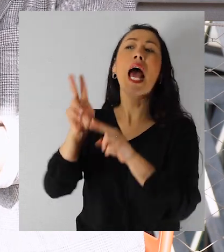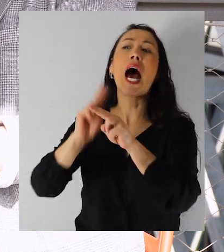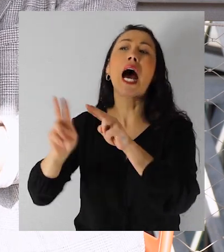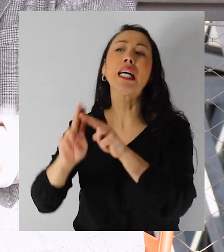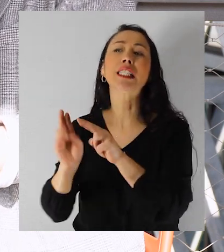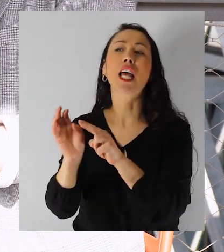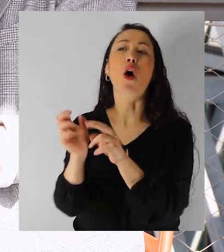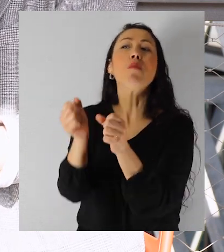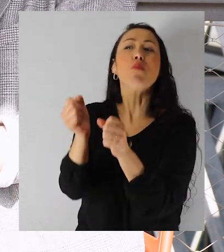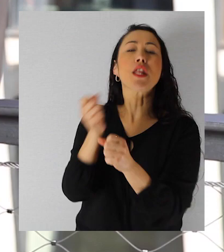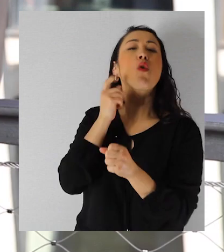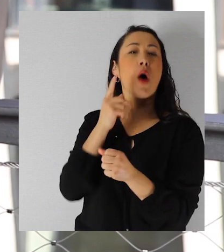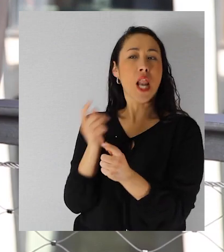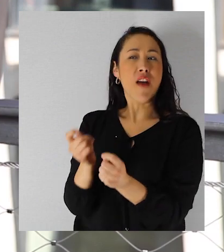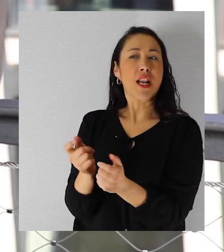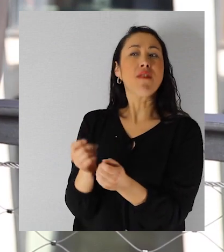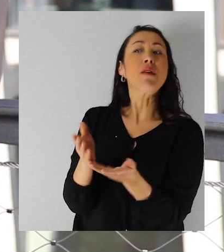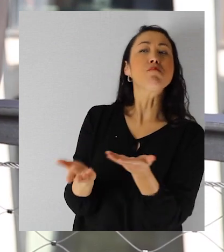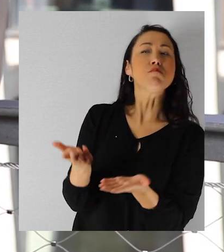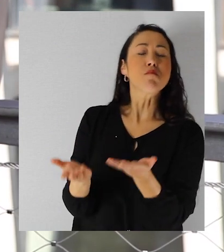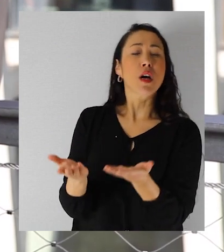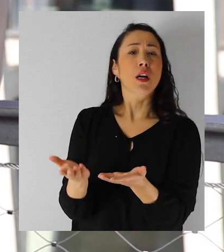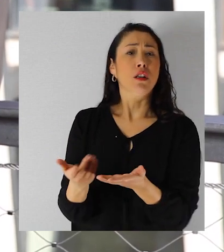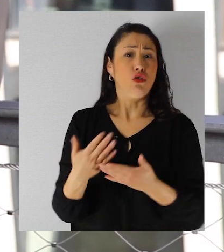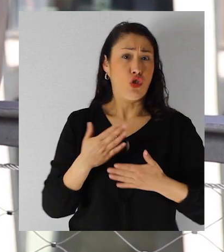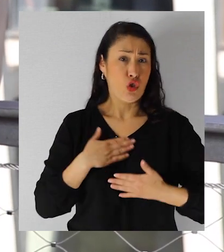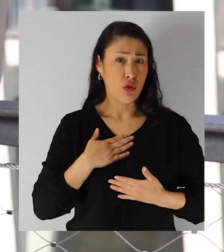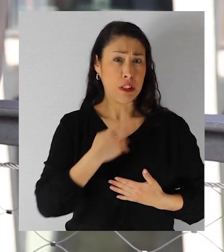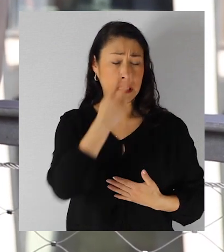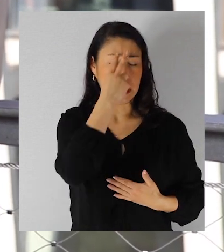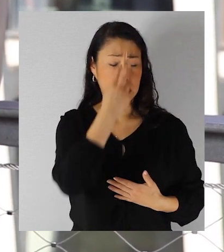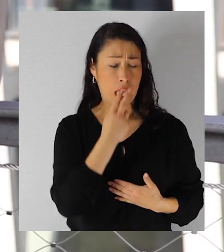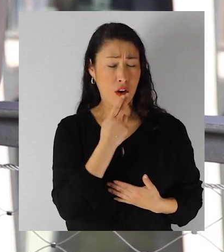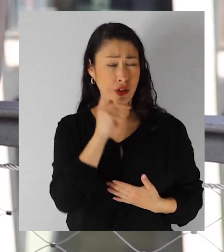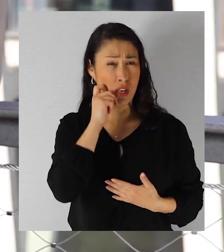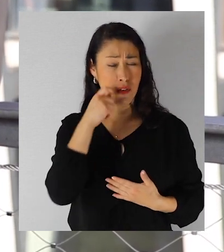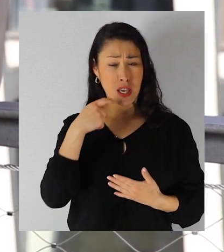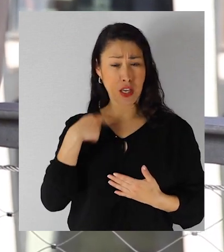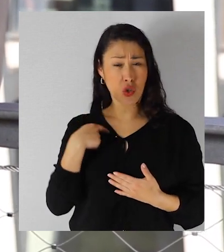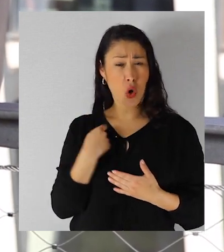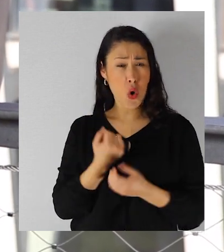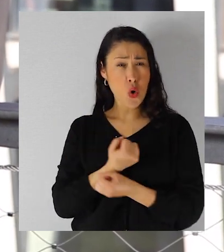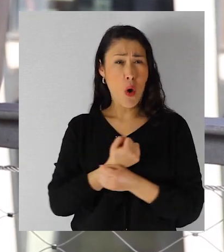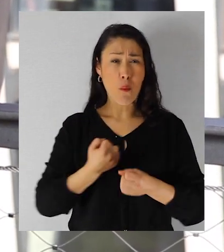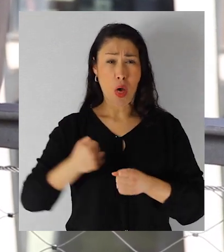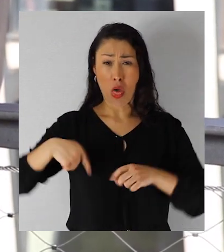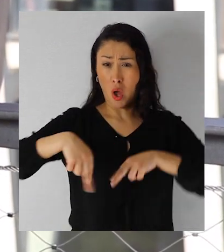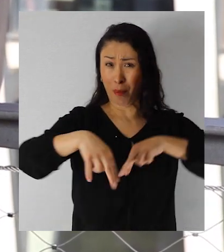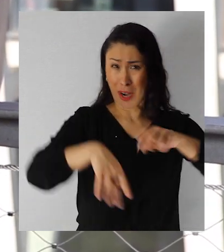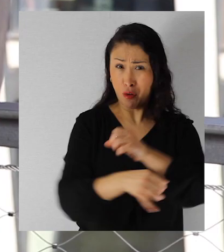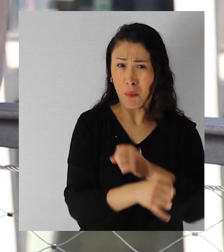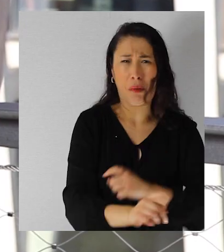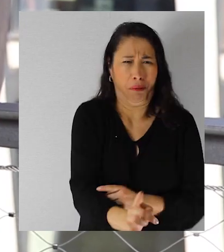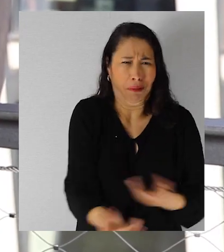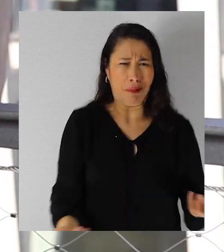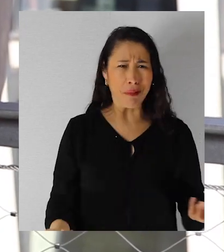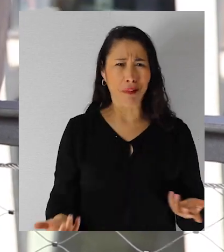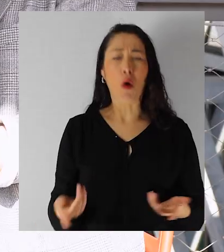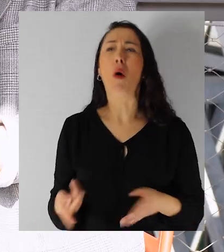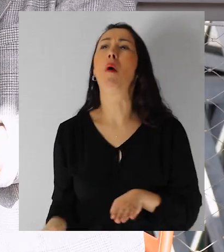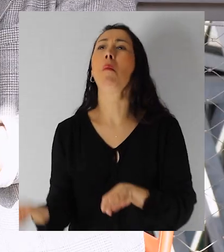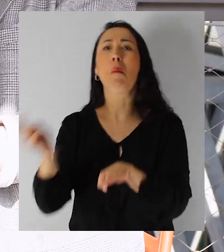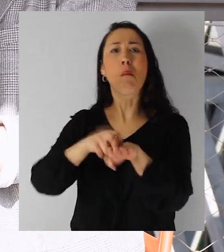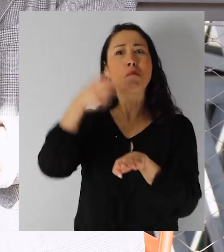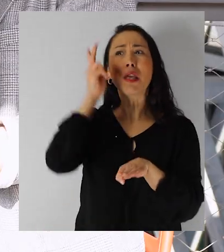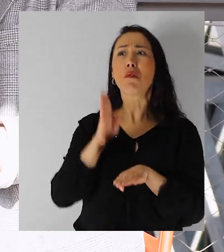hacer algo. El hecho de que yo sea una persona ciega no me impide, por ejemplo, circular en la calle, tomar una